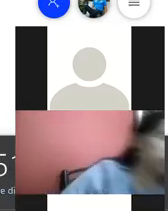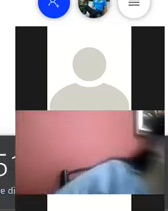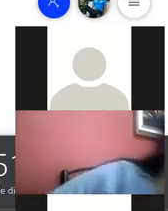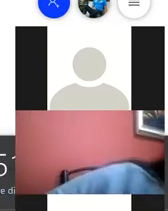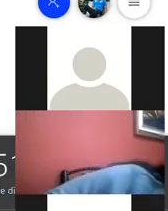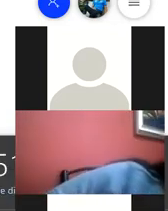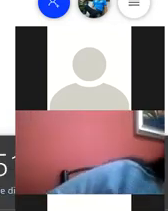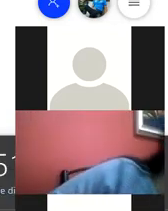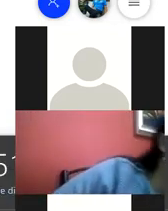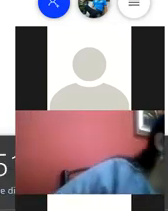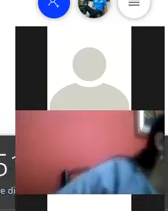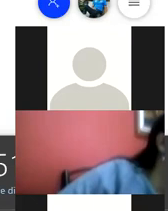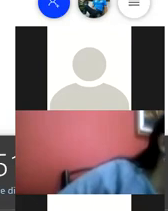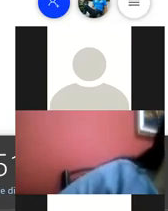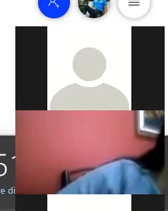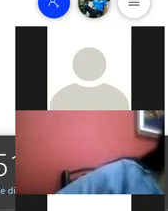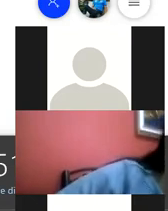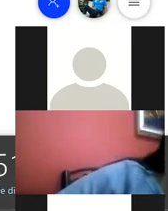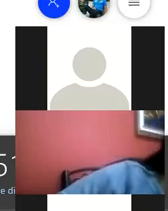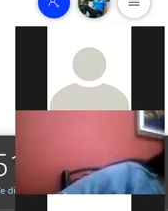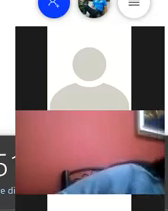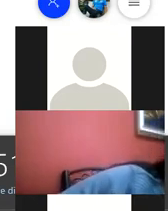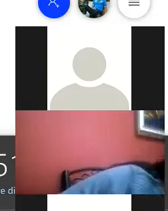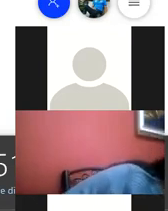Bueno, creo yo que puede quedar para